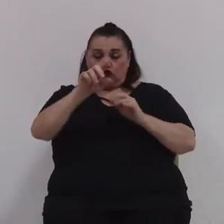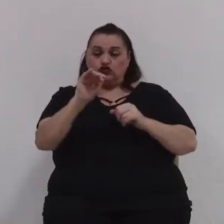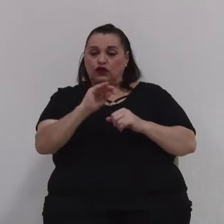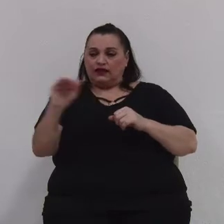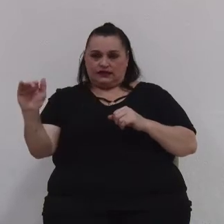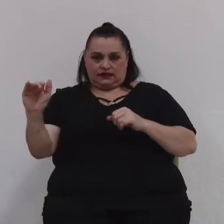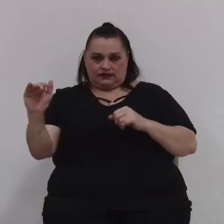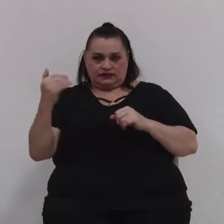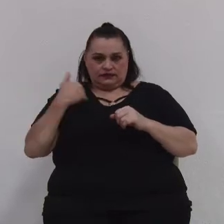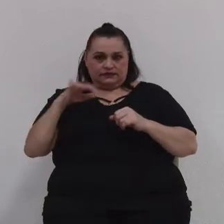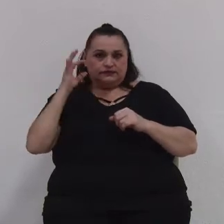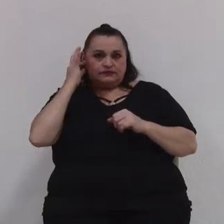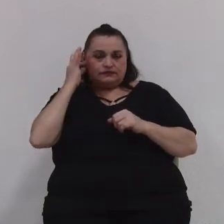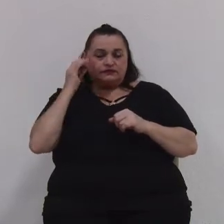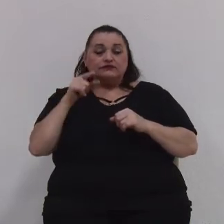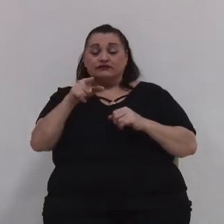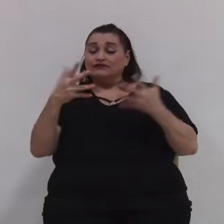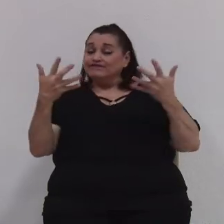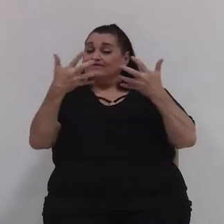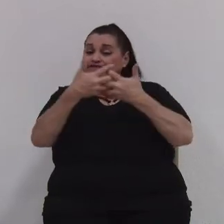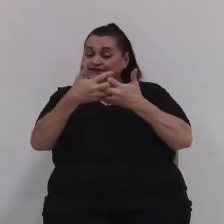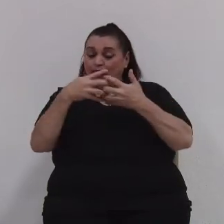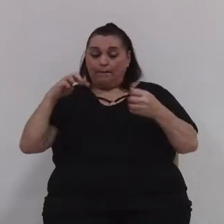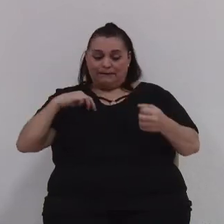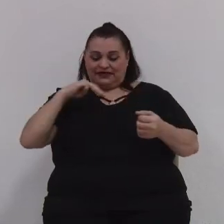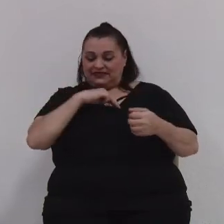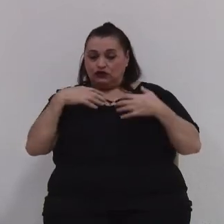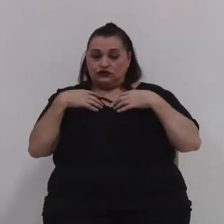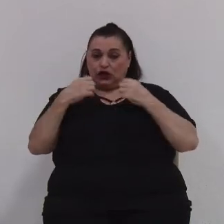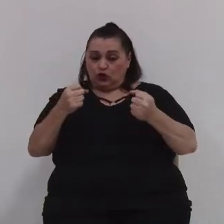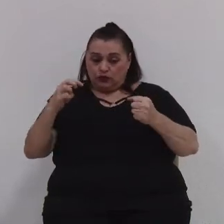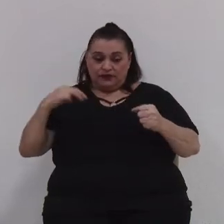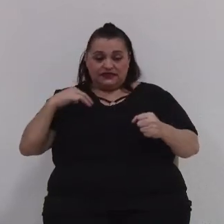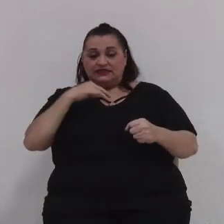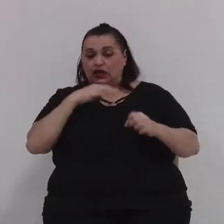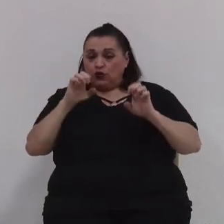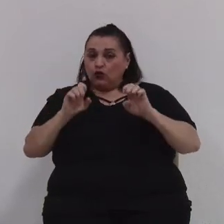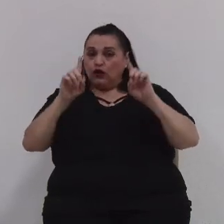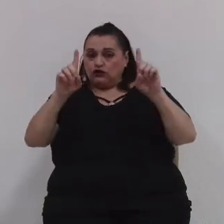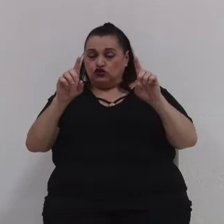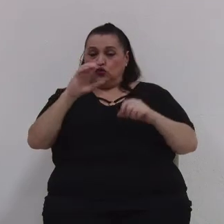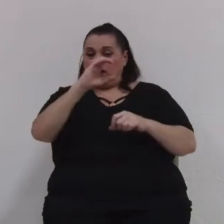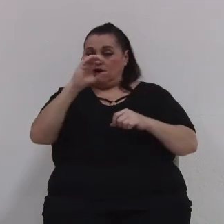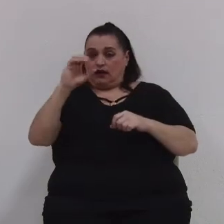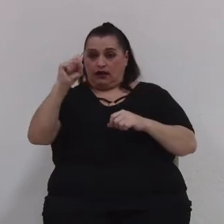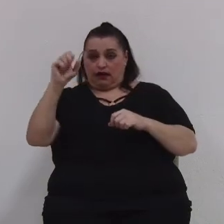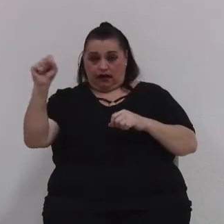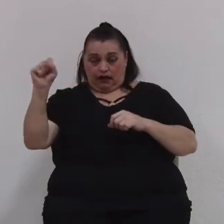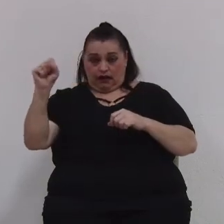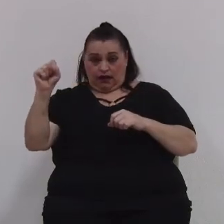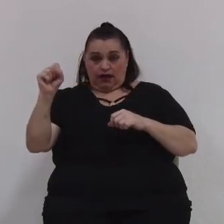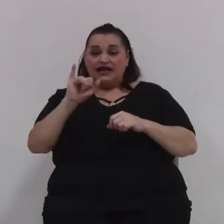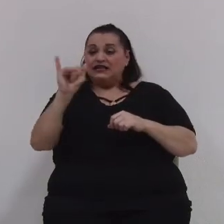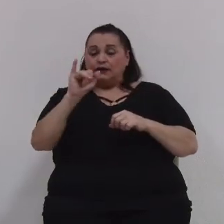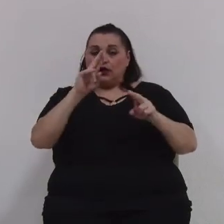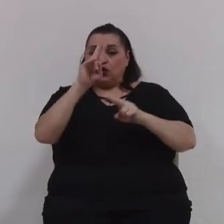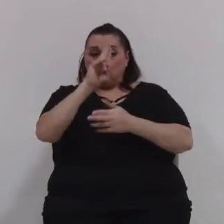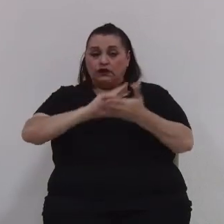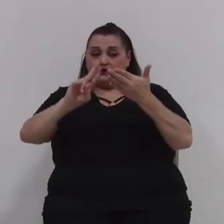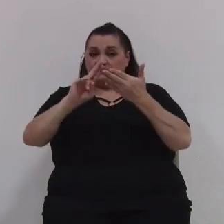el cual convergen el Ministerio de Salud, el Ministerio de Educación, la Caja y las